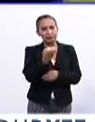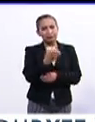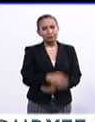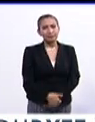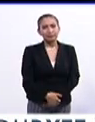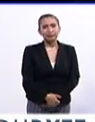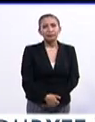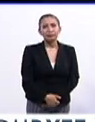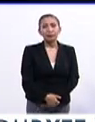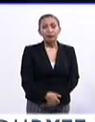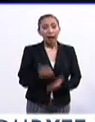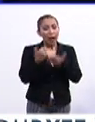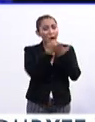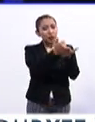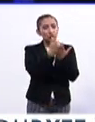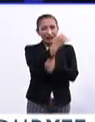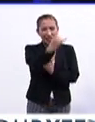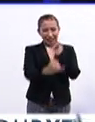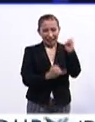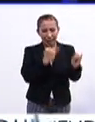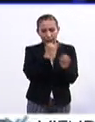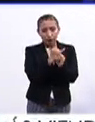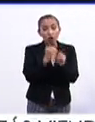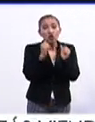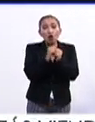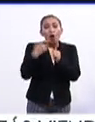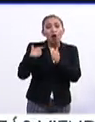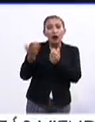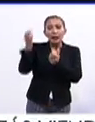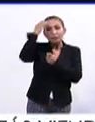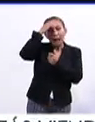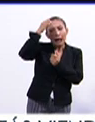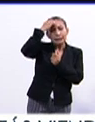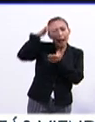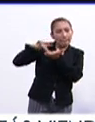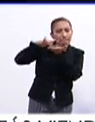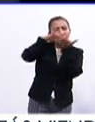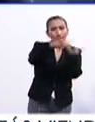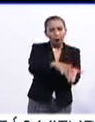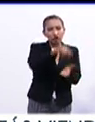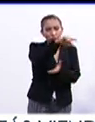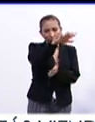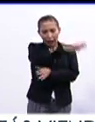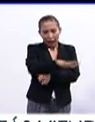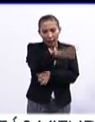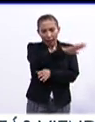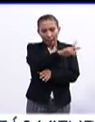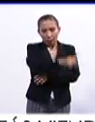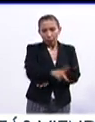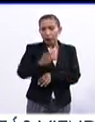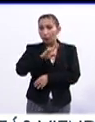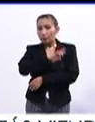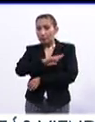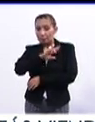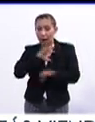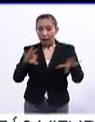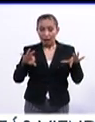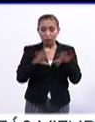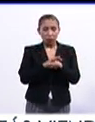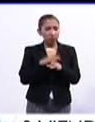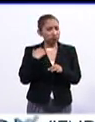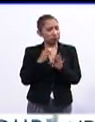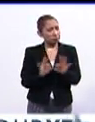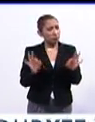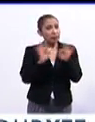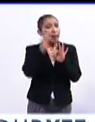la cooperación internacional a través de la experiencia y apoyo tanto del sector público como privado será